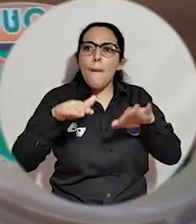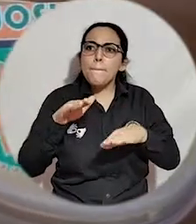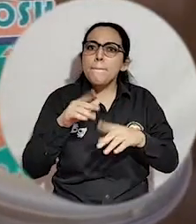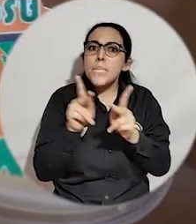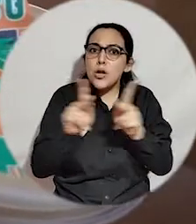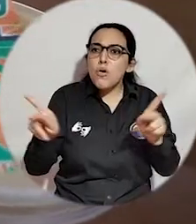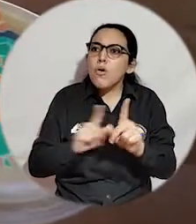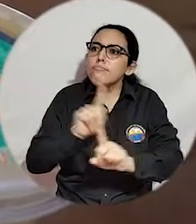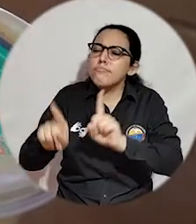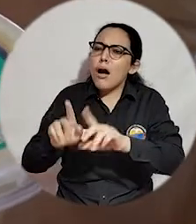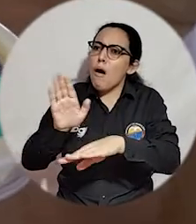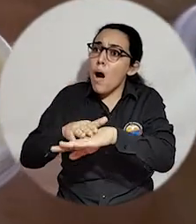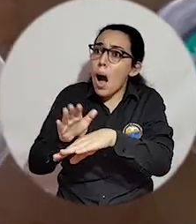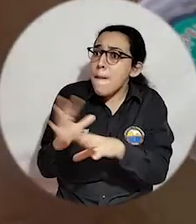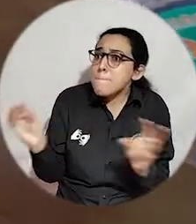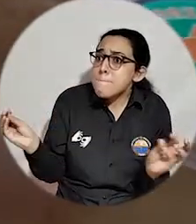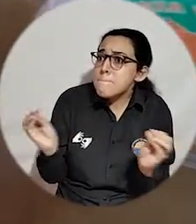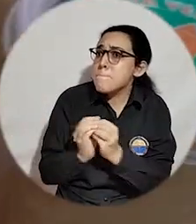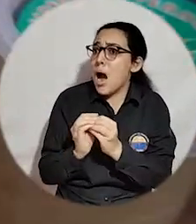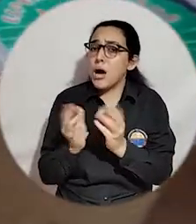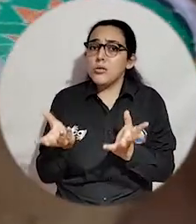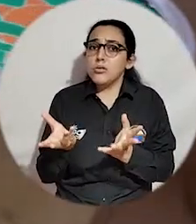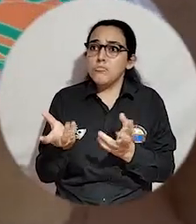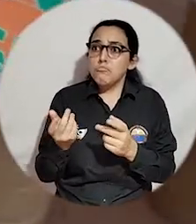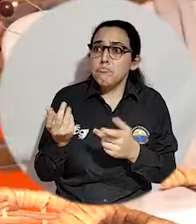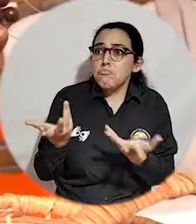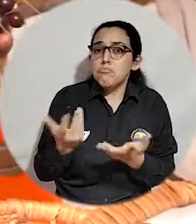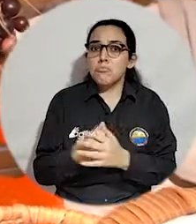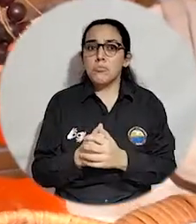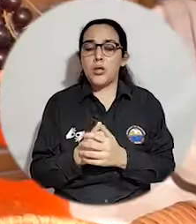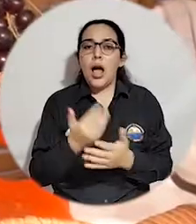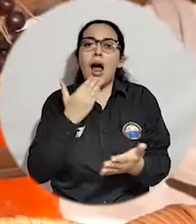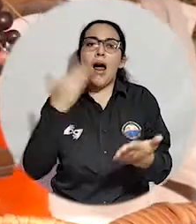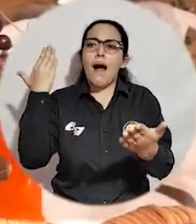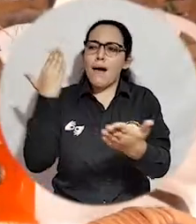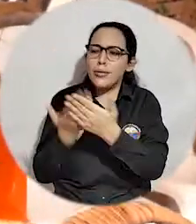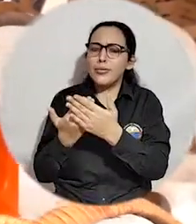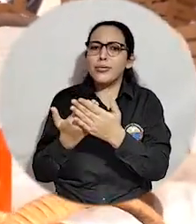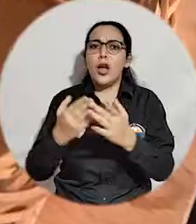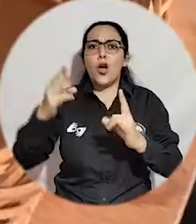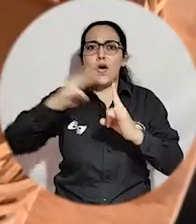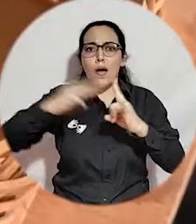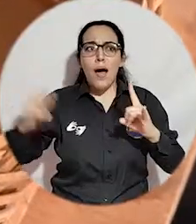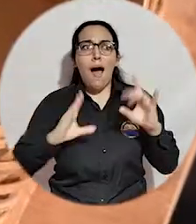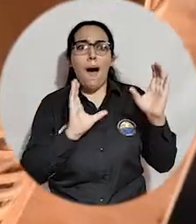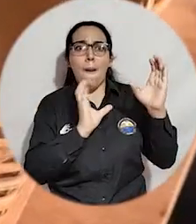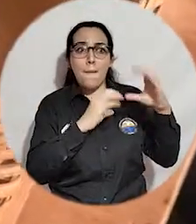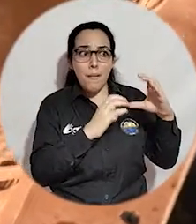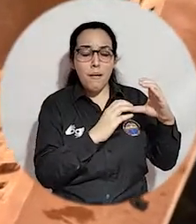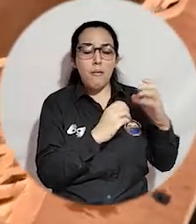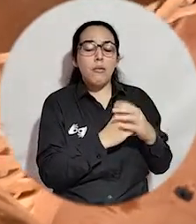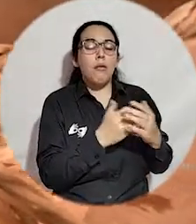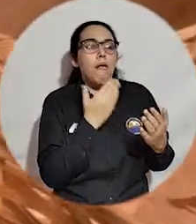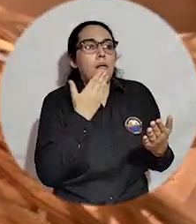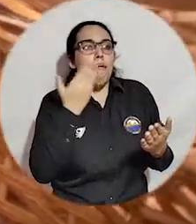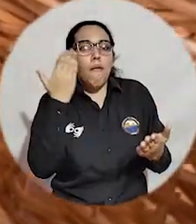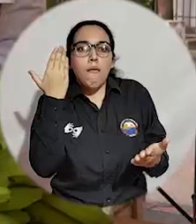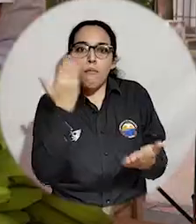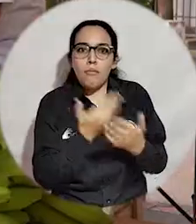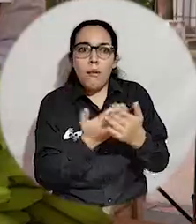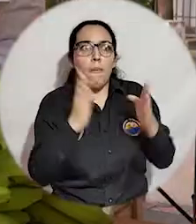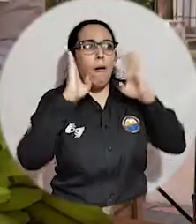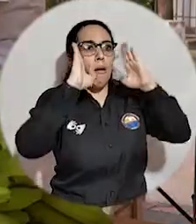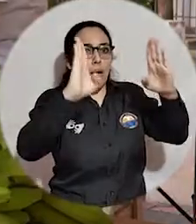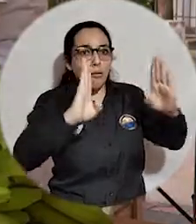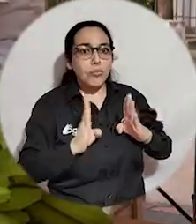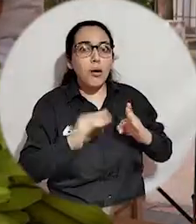ha llegado la gente a solicitar de que si hay más. Y gracias a la Universidad del Magdalena y a Cámara de Comercio por tener